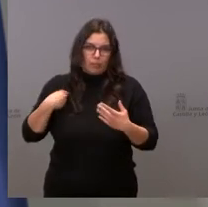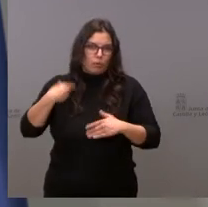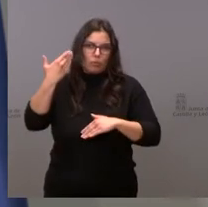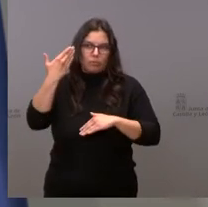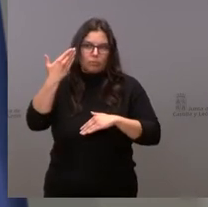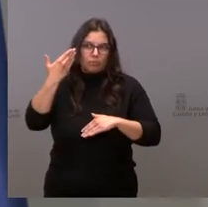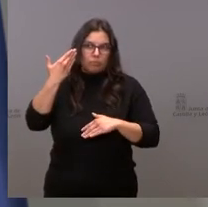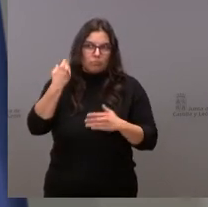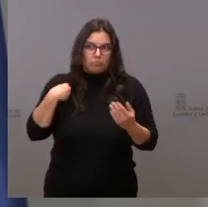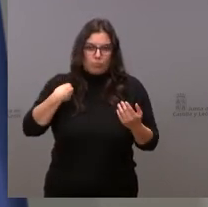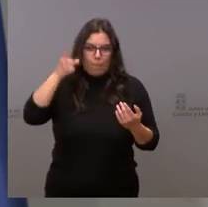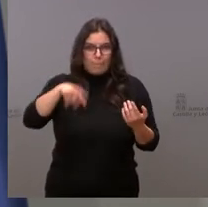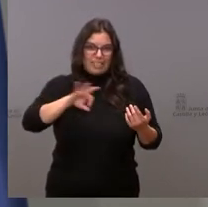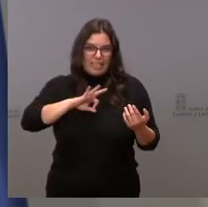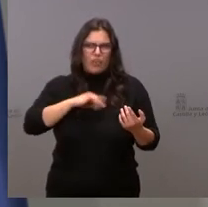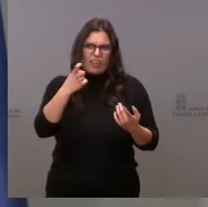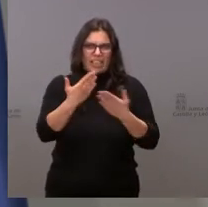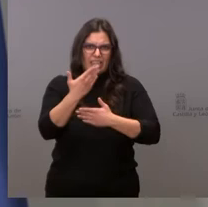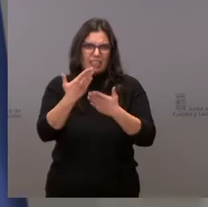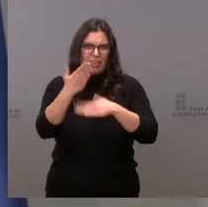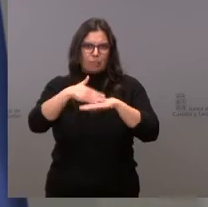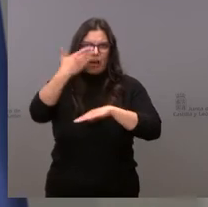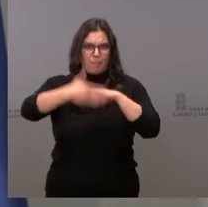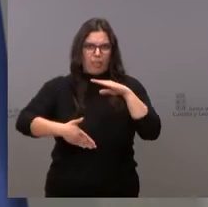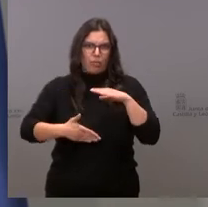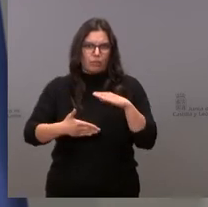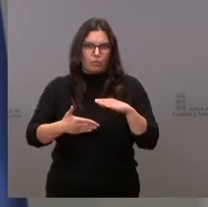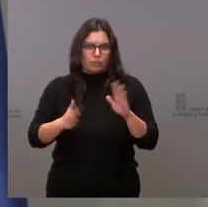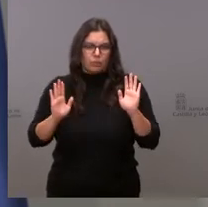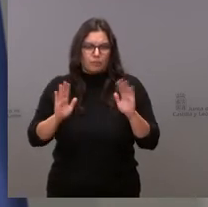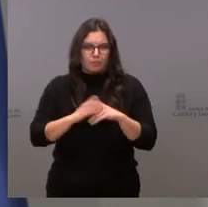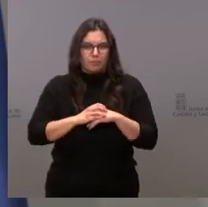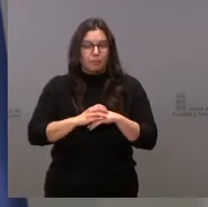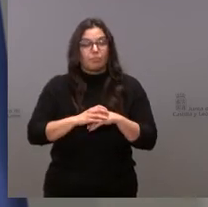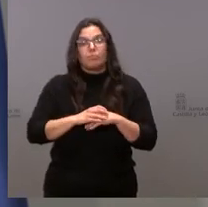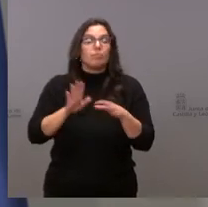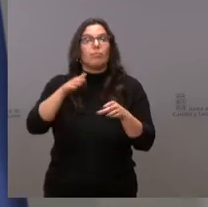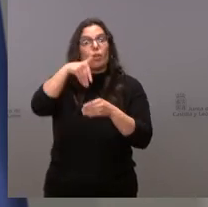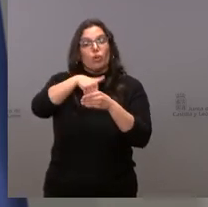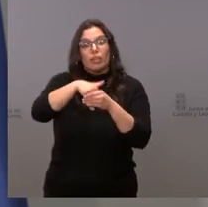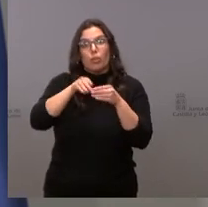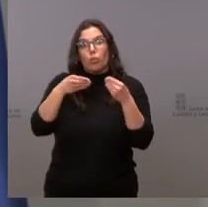todo caso este mismo mes todavía quedan algunos días para acabar el mes pero el contenido de ese documento es el que ustedes ya